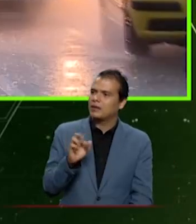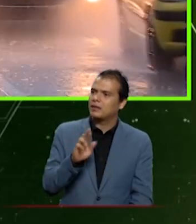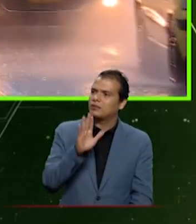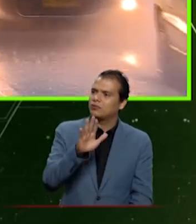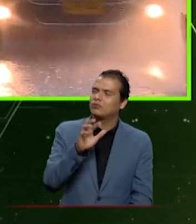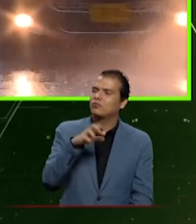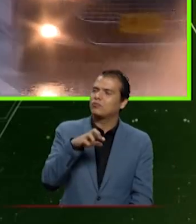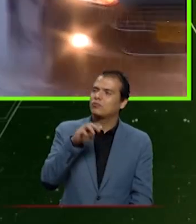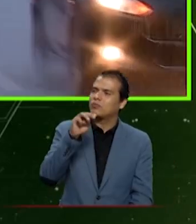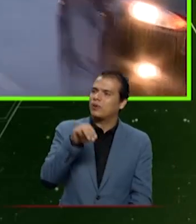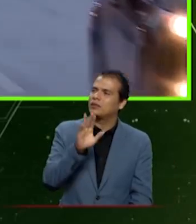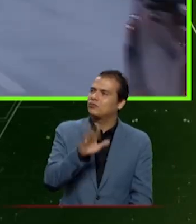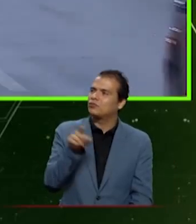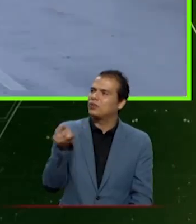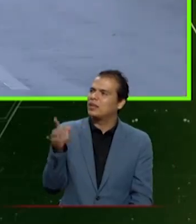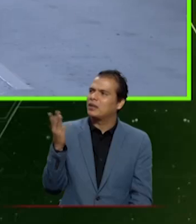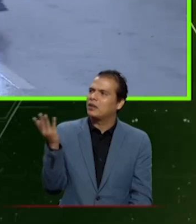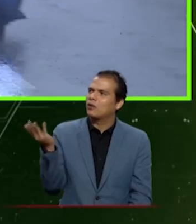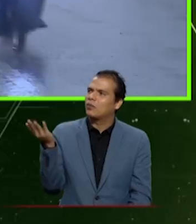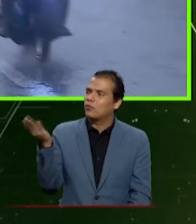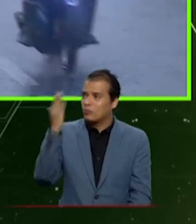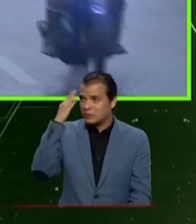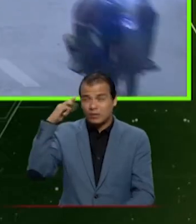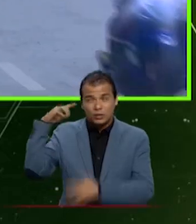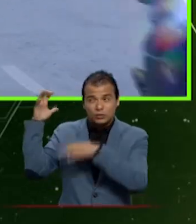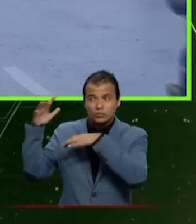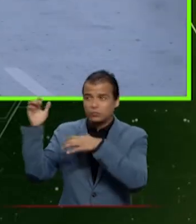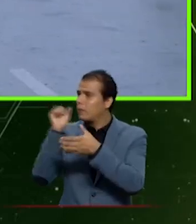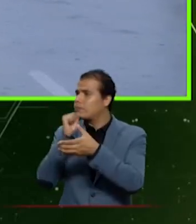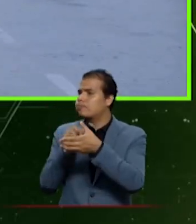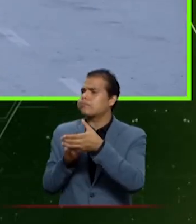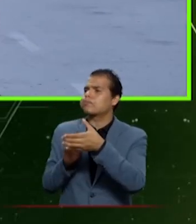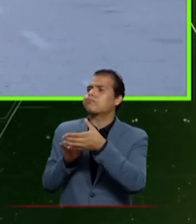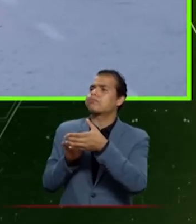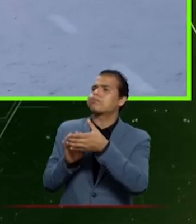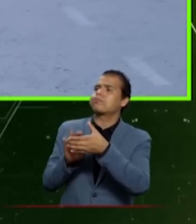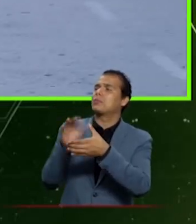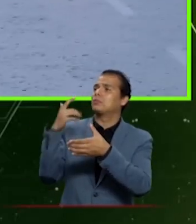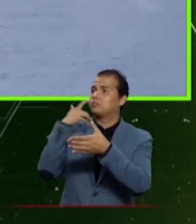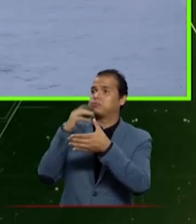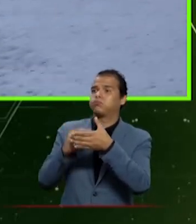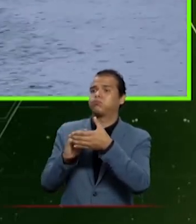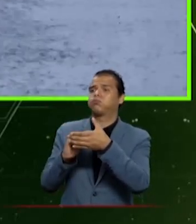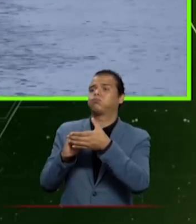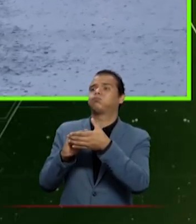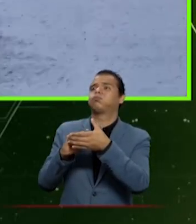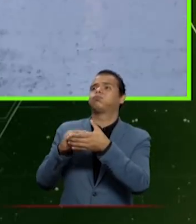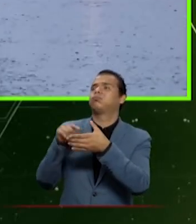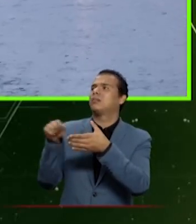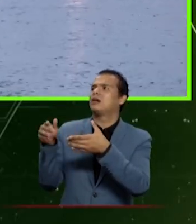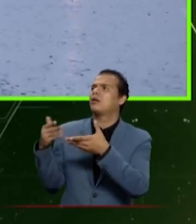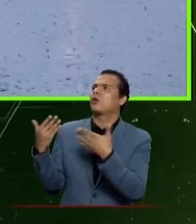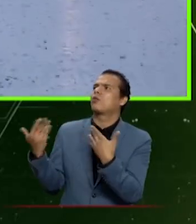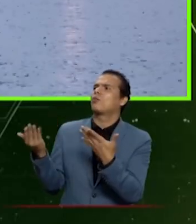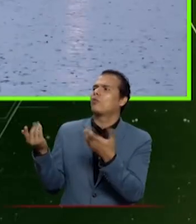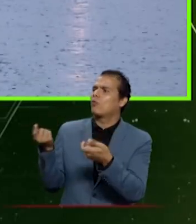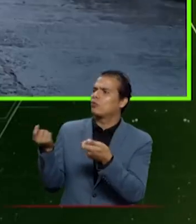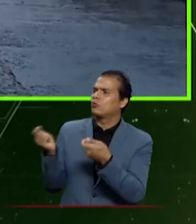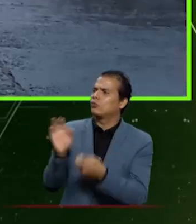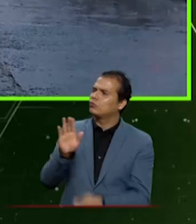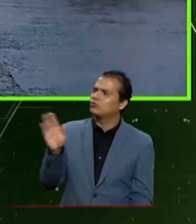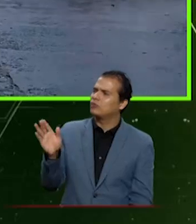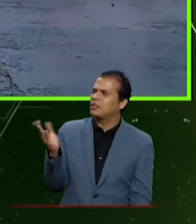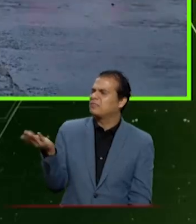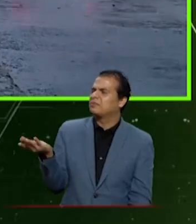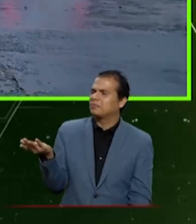caso contrario cuando el tema es de exceso de lluvias bueno precisamente el embalse ha actuado técnicamente